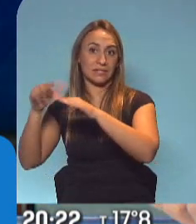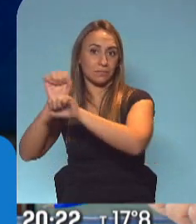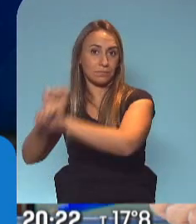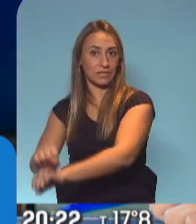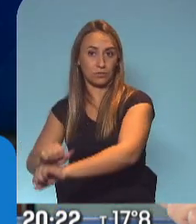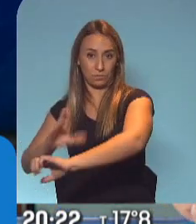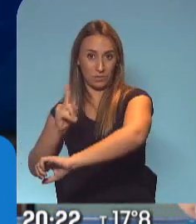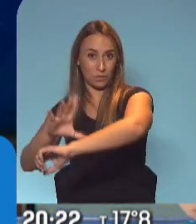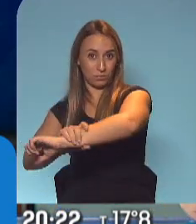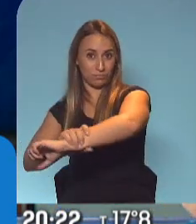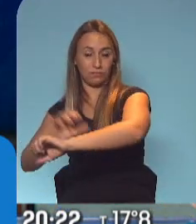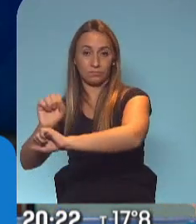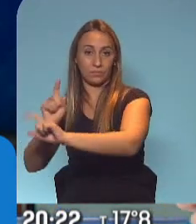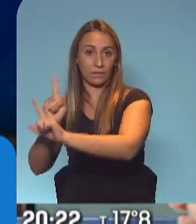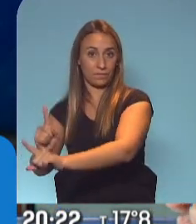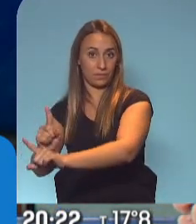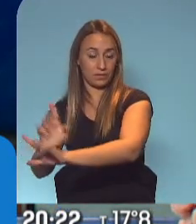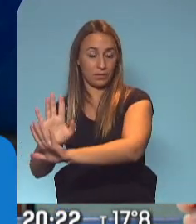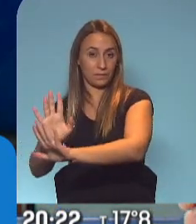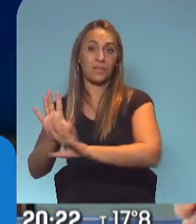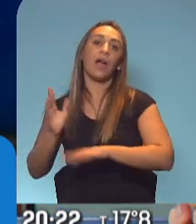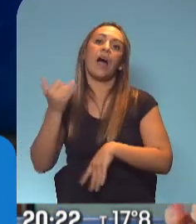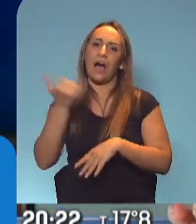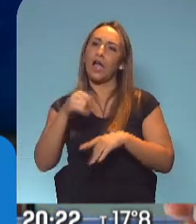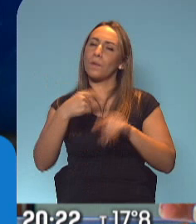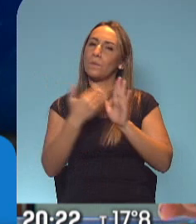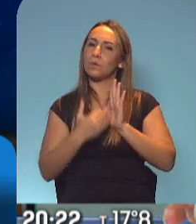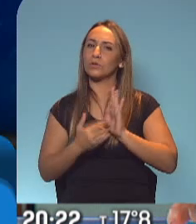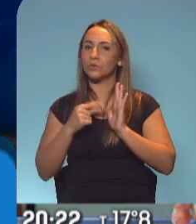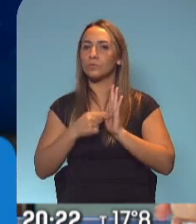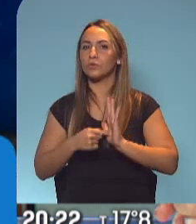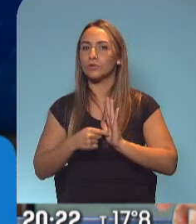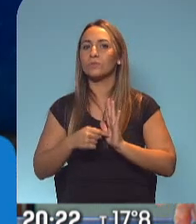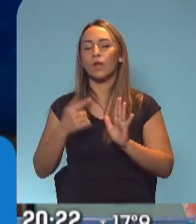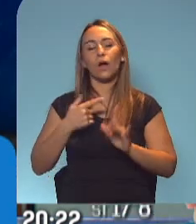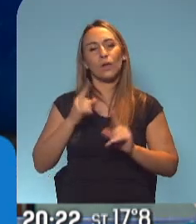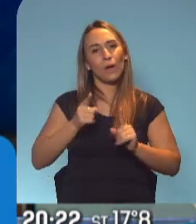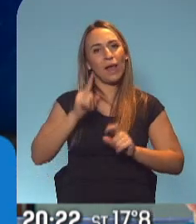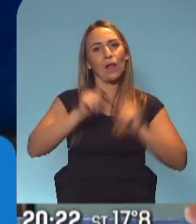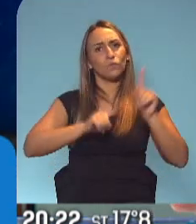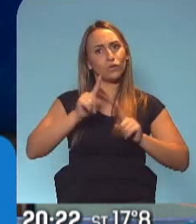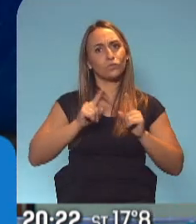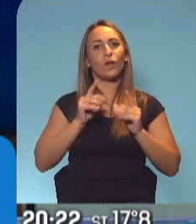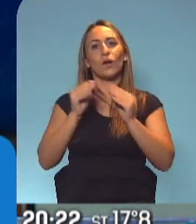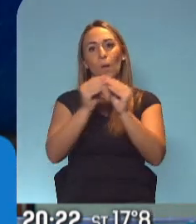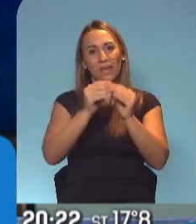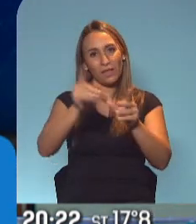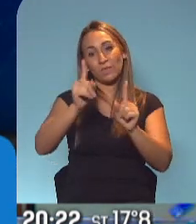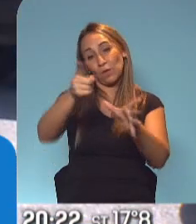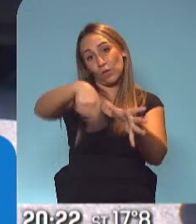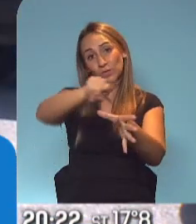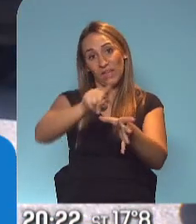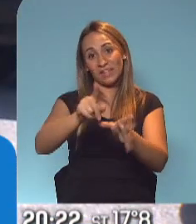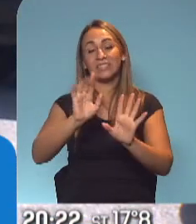en general, hay otras morigeraciones, y lo que preocupa mucho a la población, e incluso a algunos colegas de ustedes, es